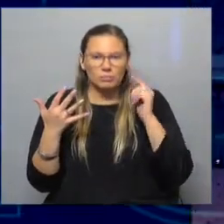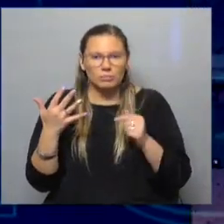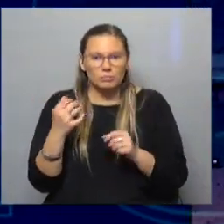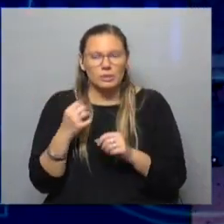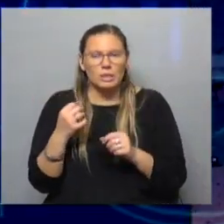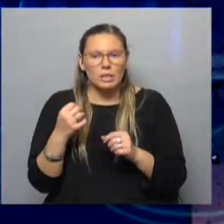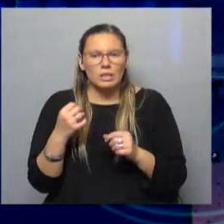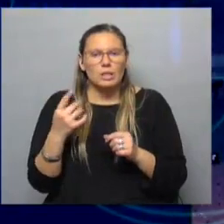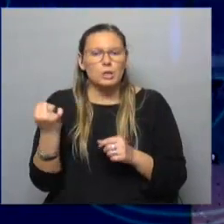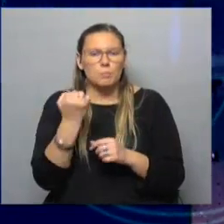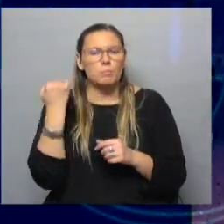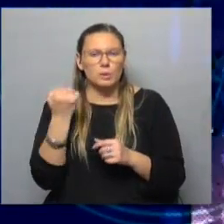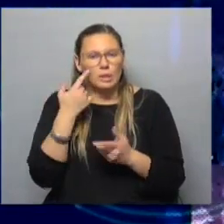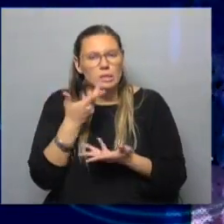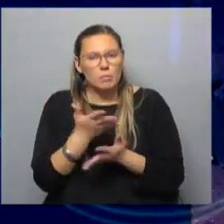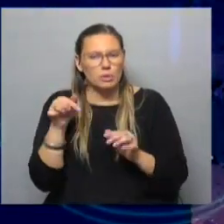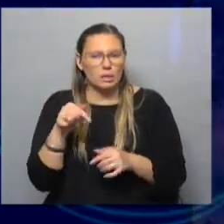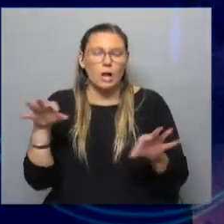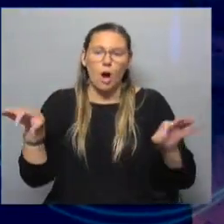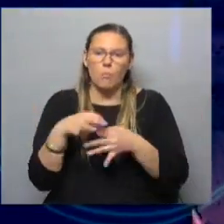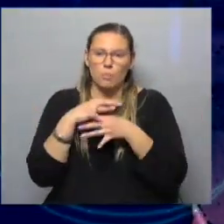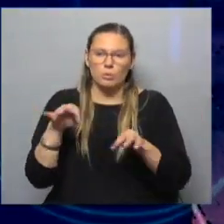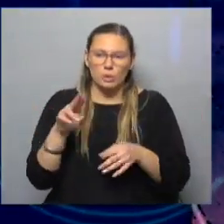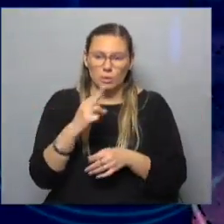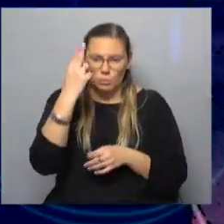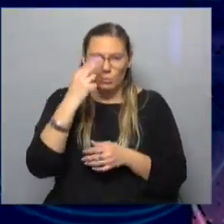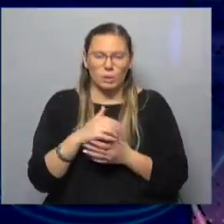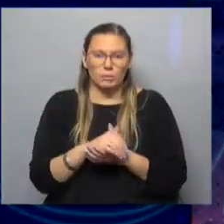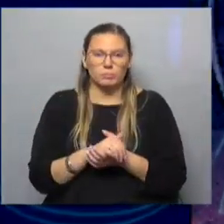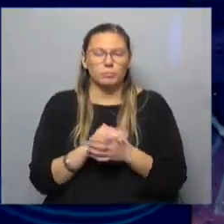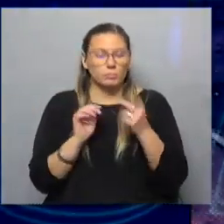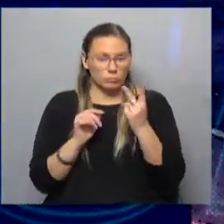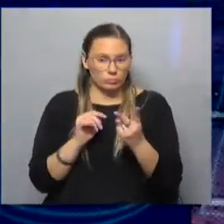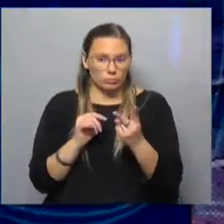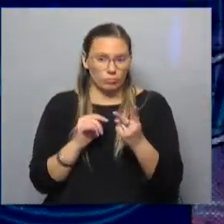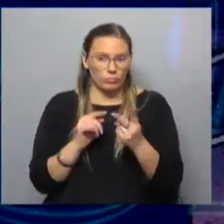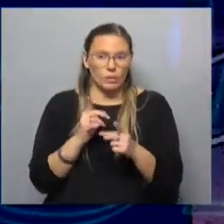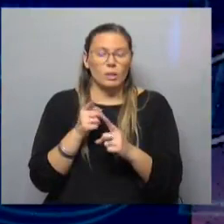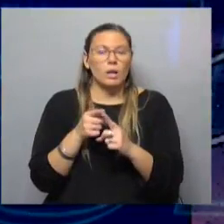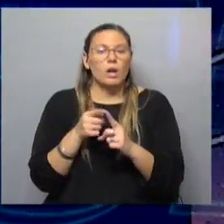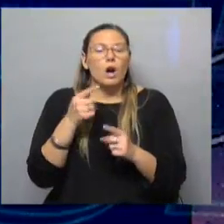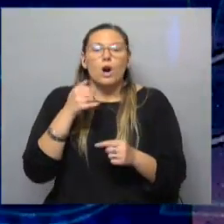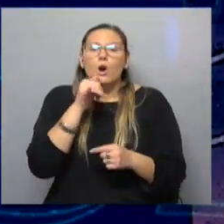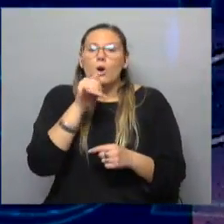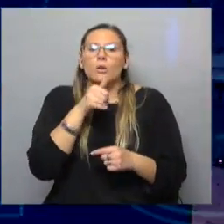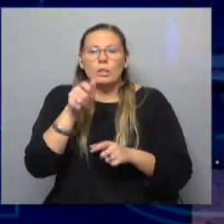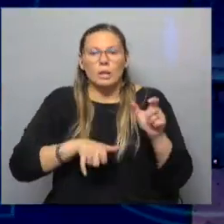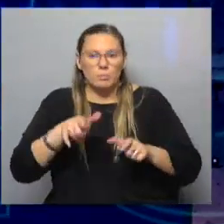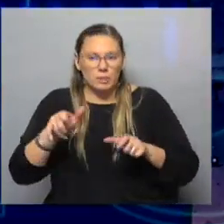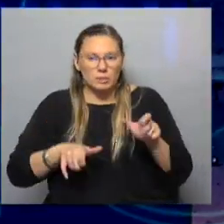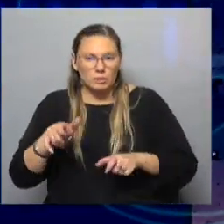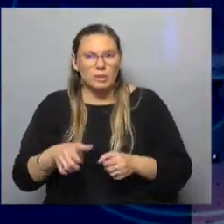poner en un lugar de importancia estas músicas del Uruguay, digamos. Dos cosas. Por un lado, contarle a la gente un poco cómo fue